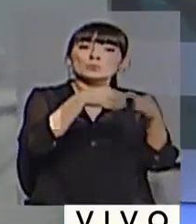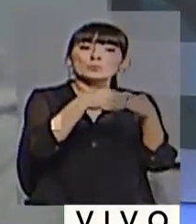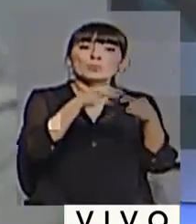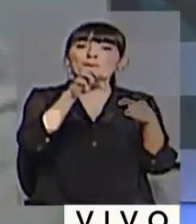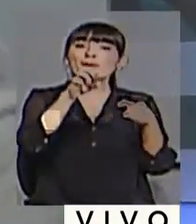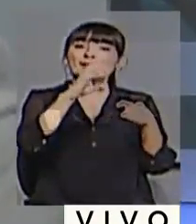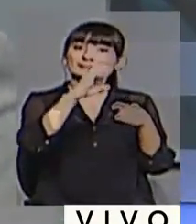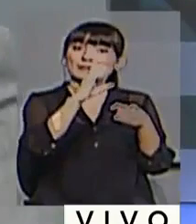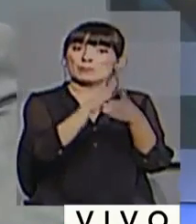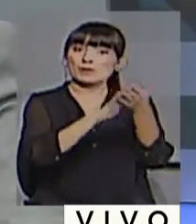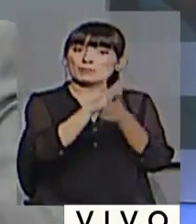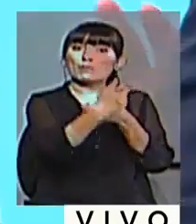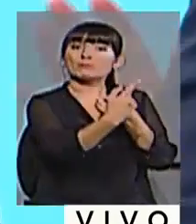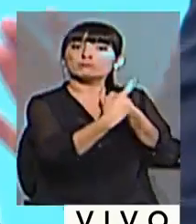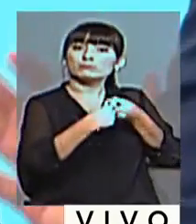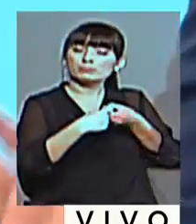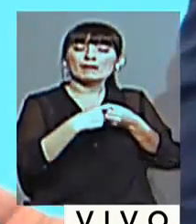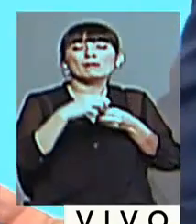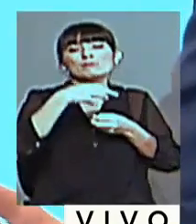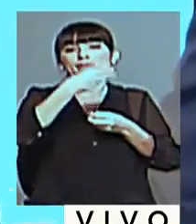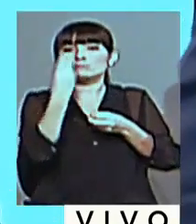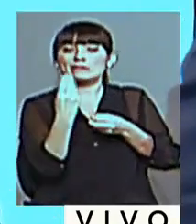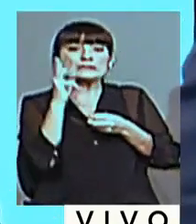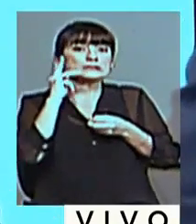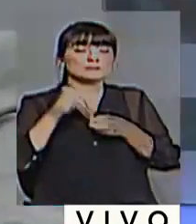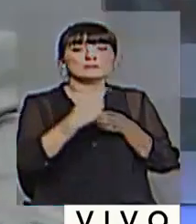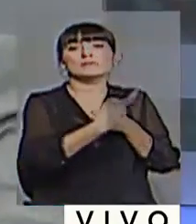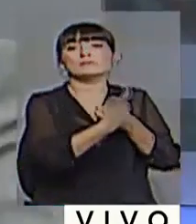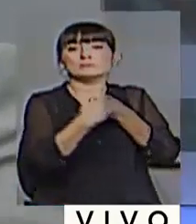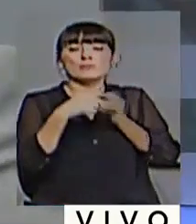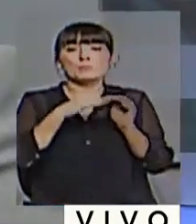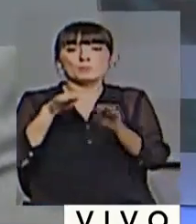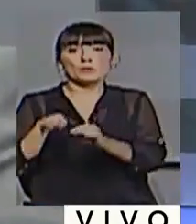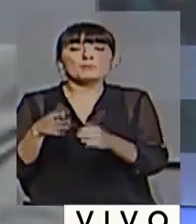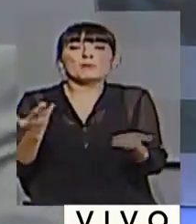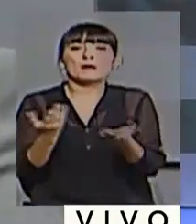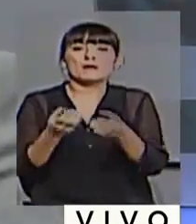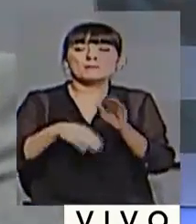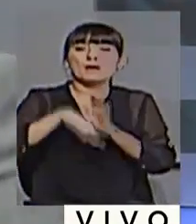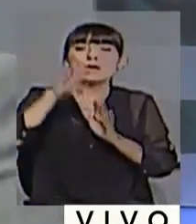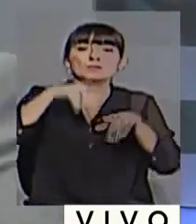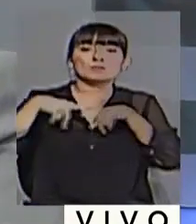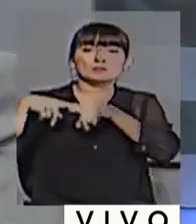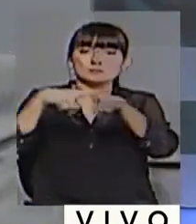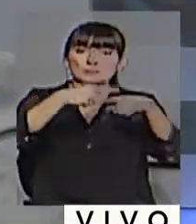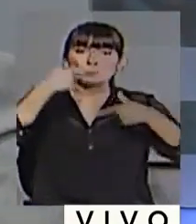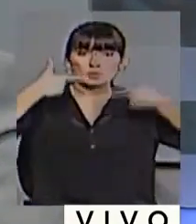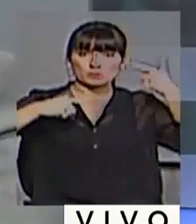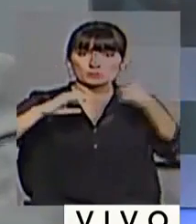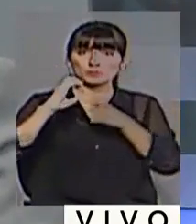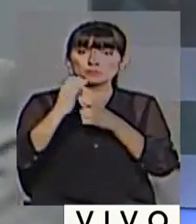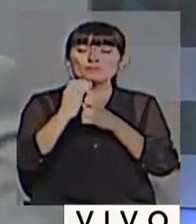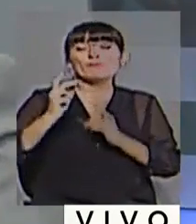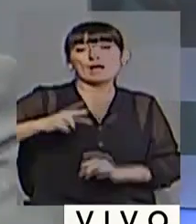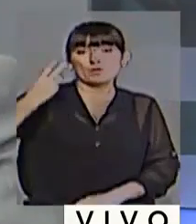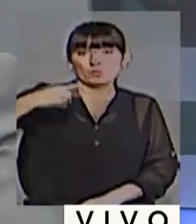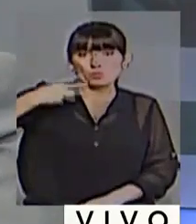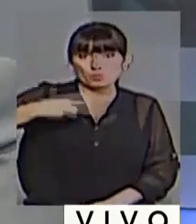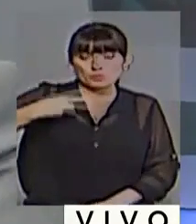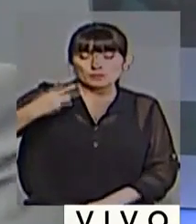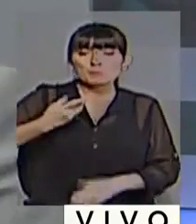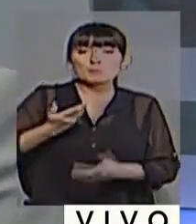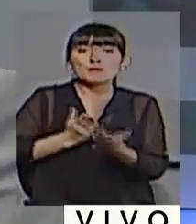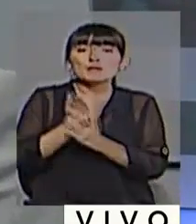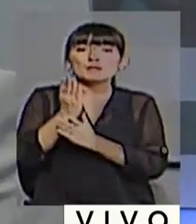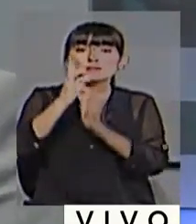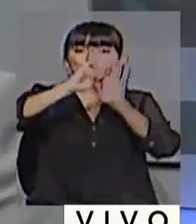PC y por esta idea de la nueva mayoría para contribuir una mayoría social, política y valórica que pudiera iniciar